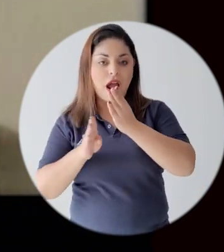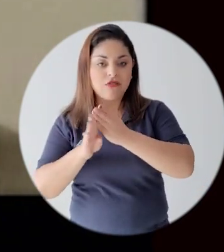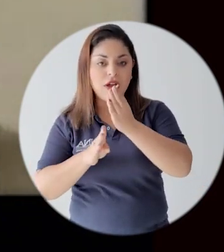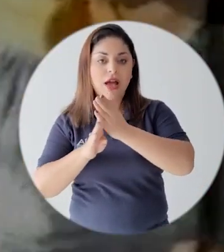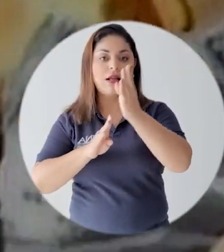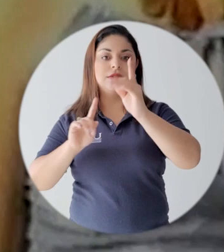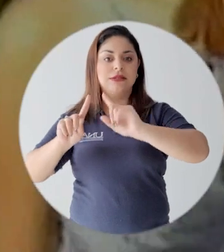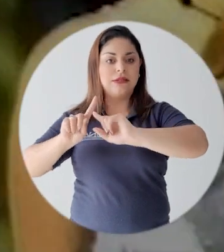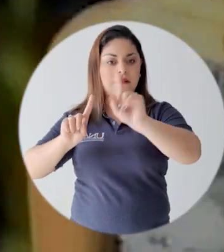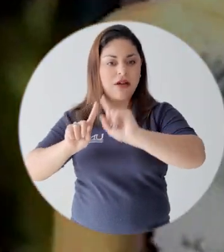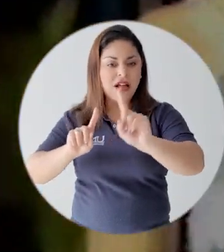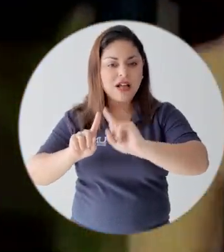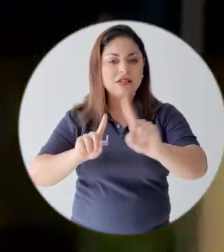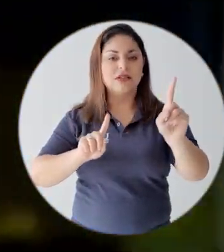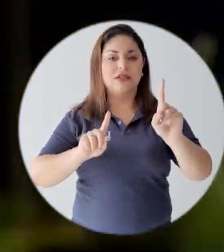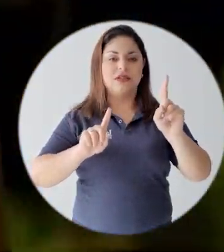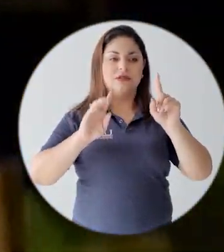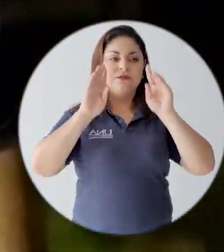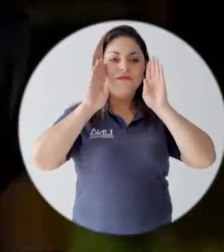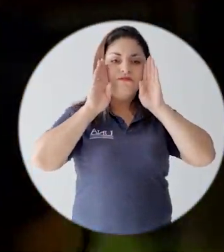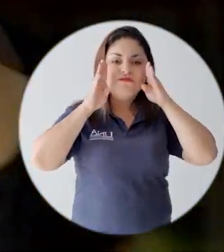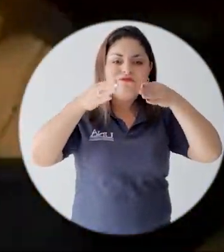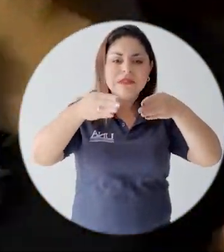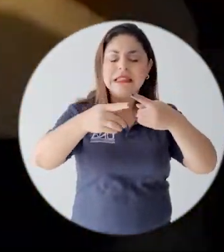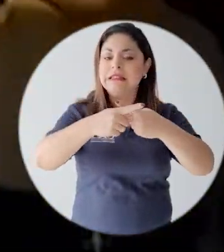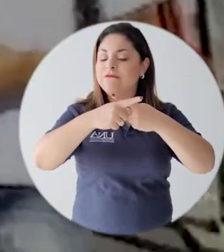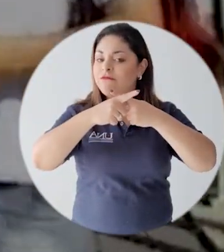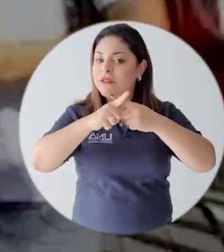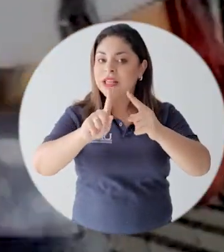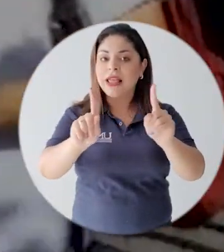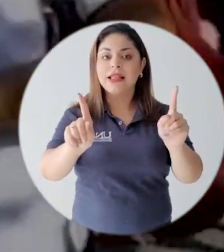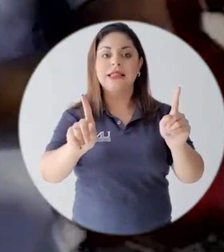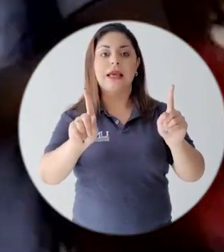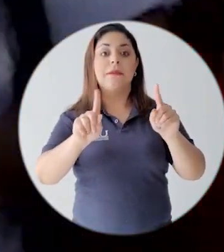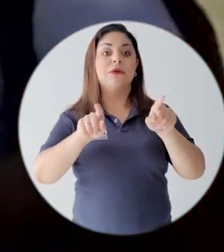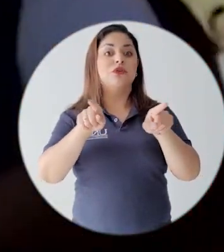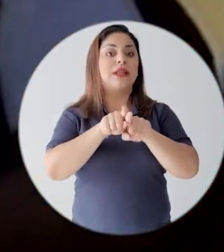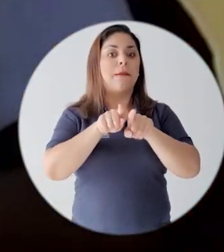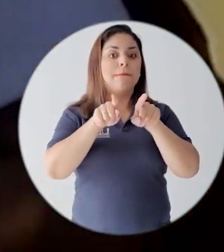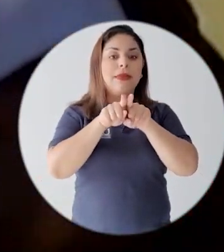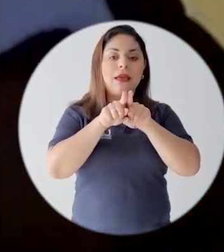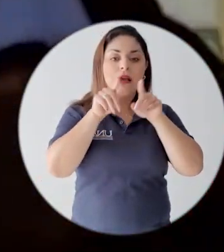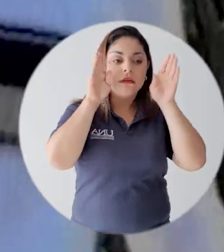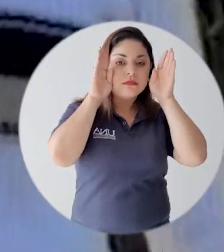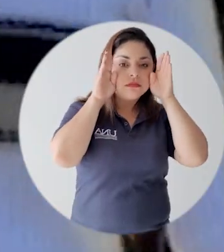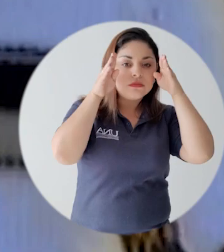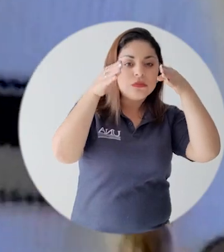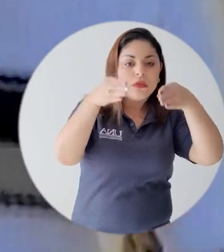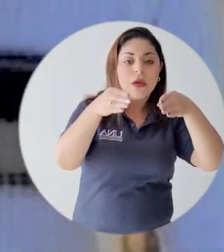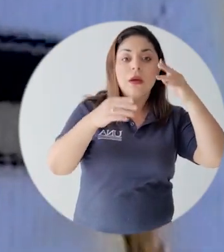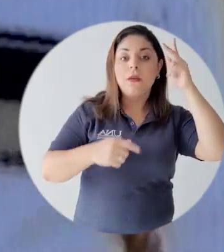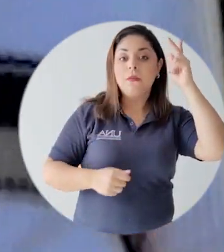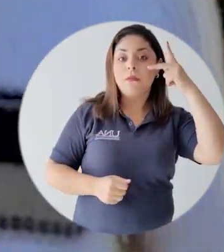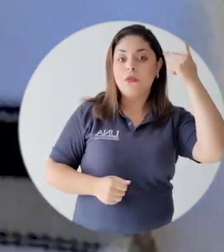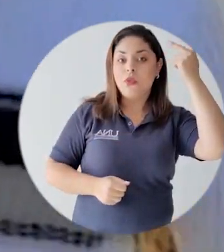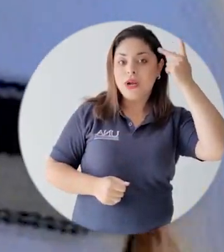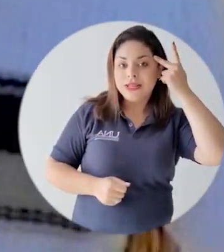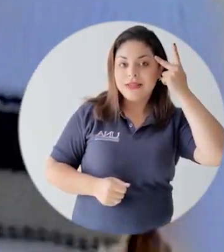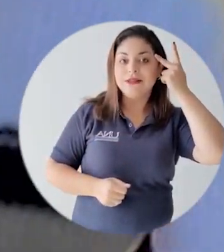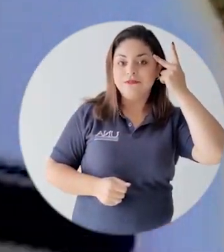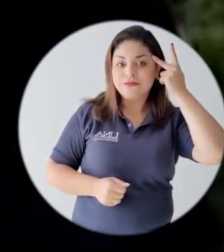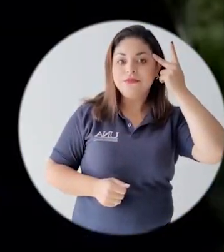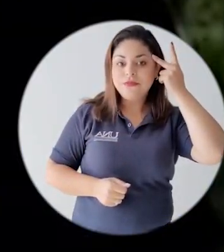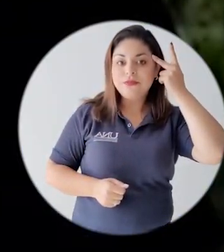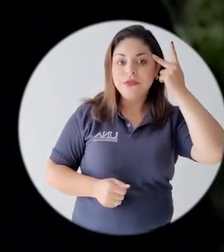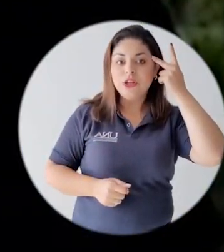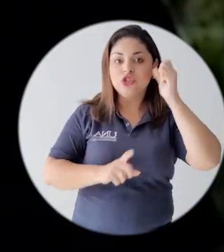con orientaciones académicas diferentes, sino con una orientación político, no